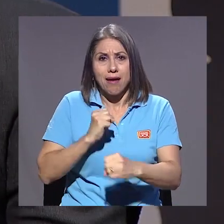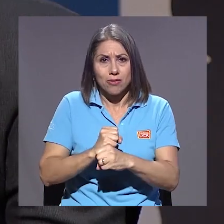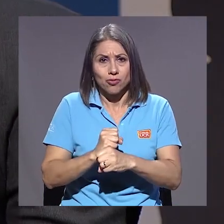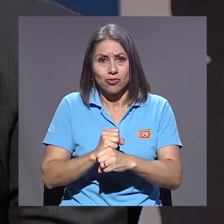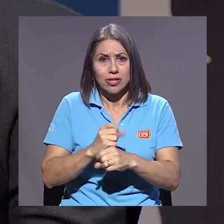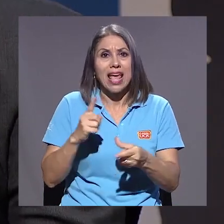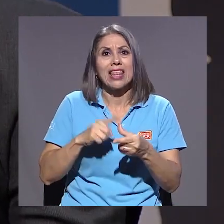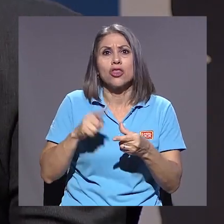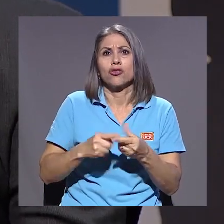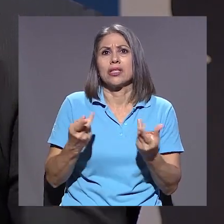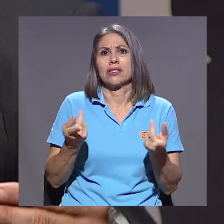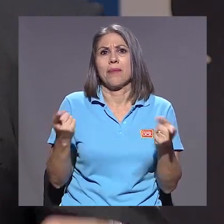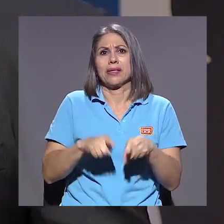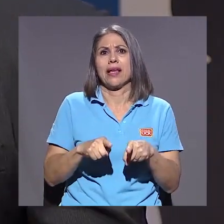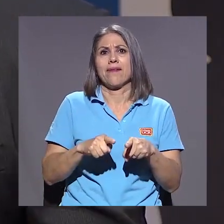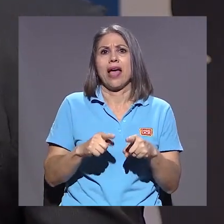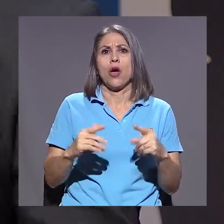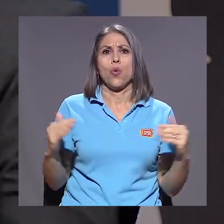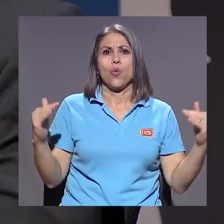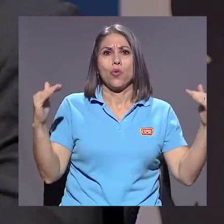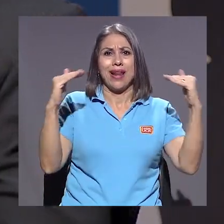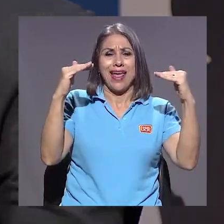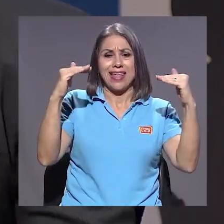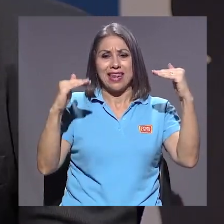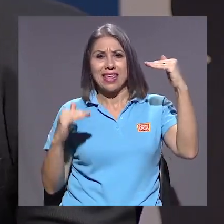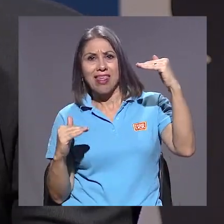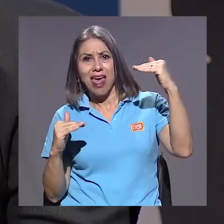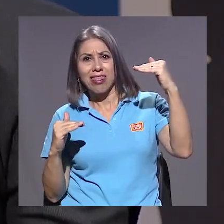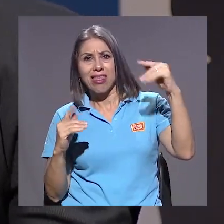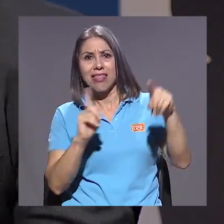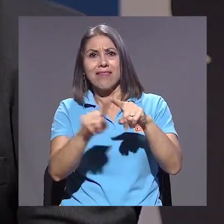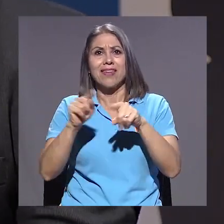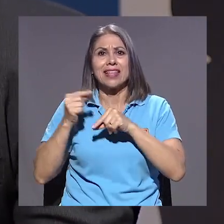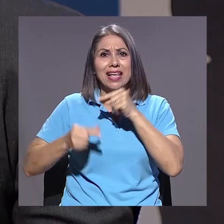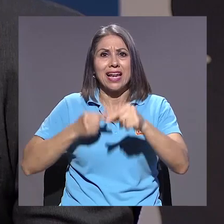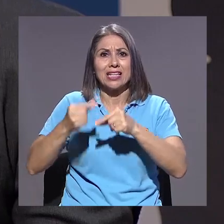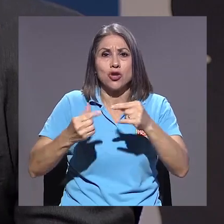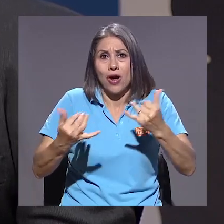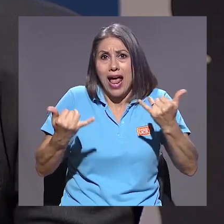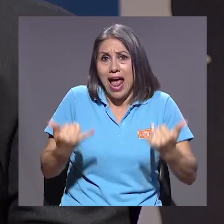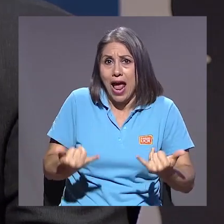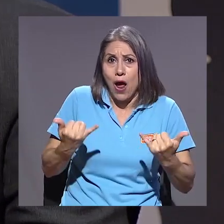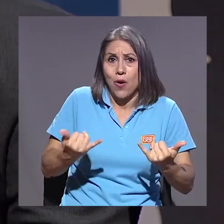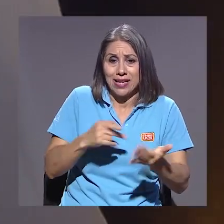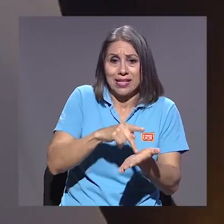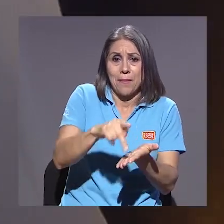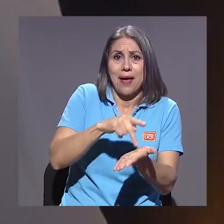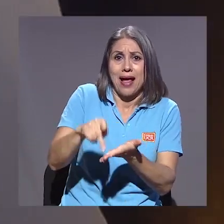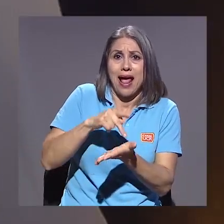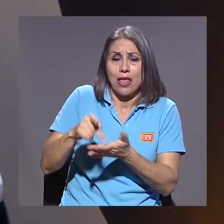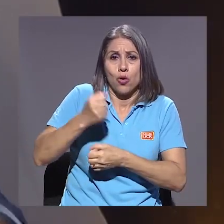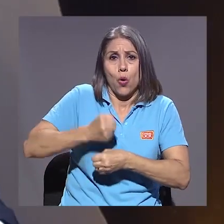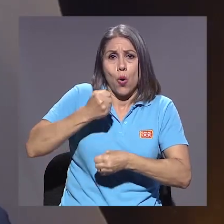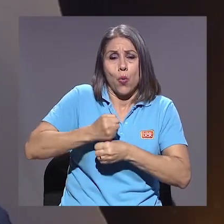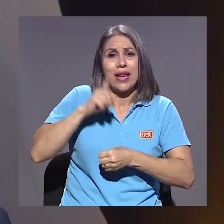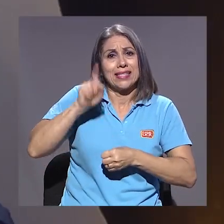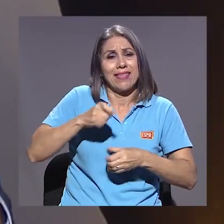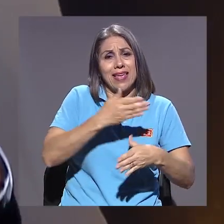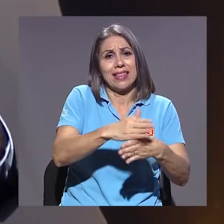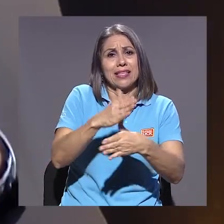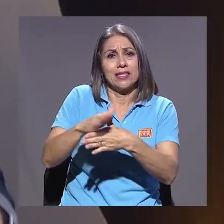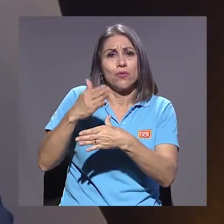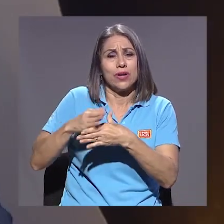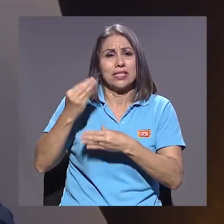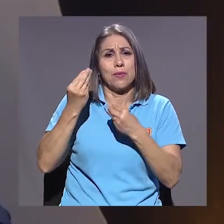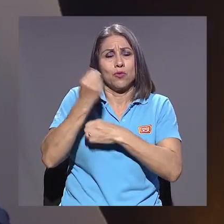una inequidad intergeneracional. La generación actual está pagando obras que debería distribuirse muchos años a los futuros usuarios. Y vamos en